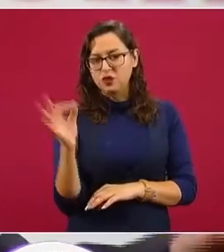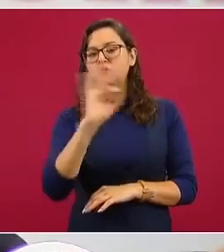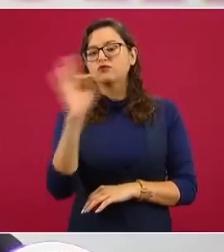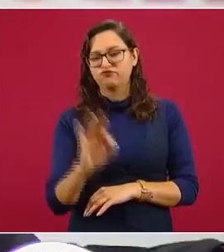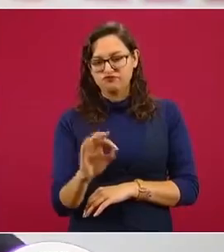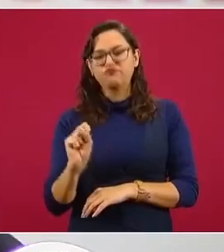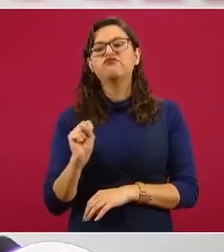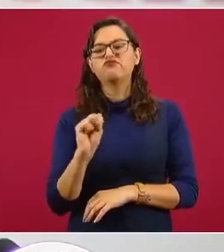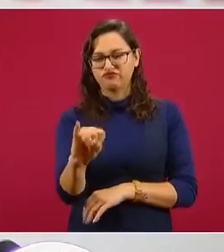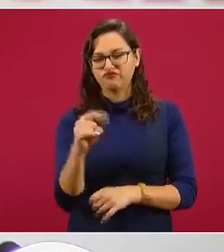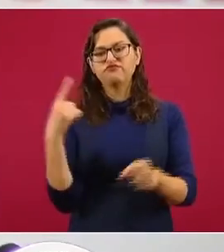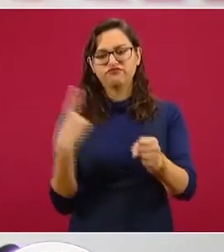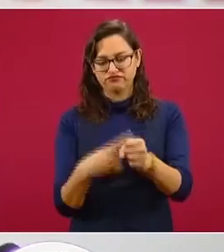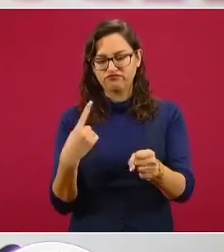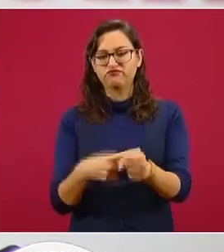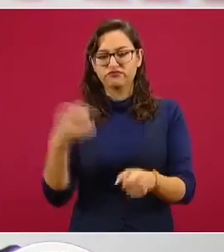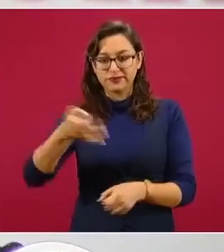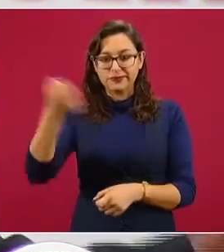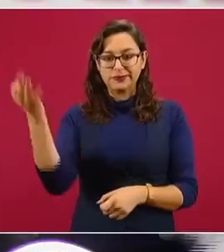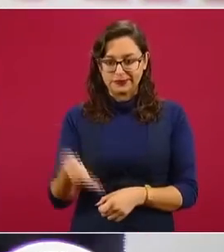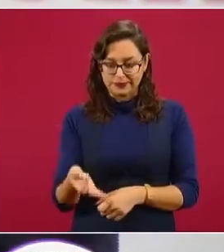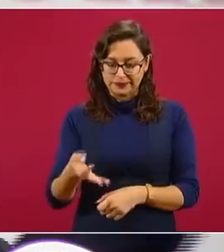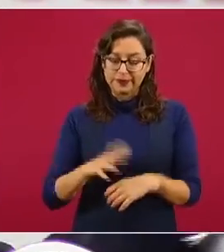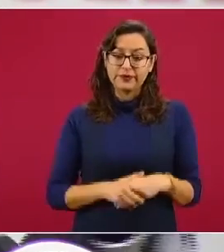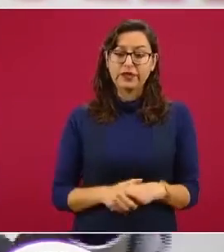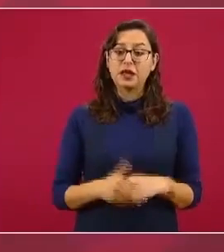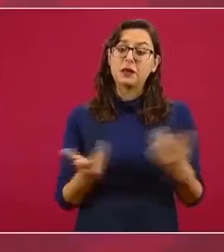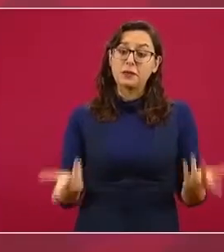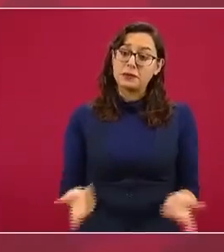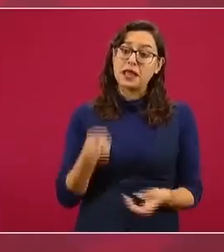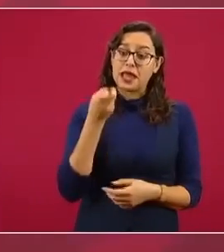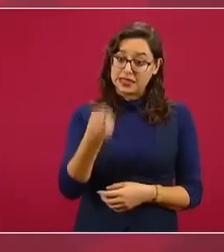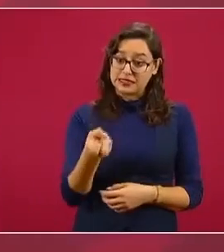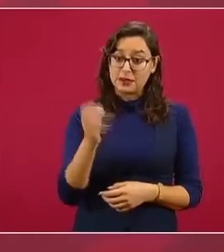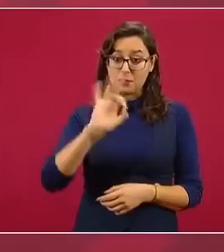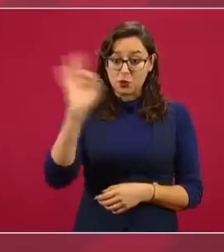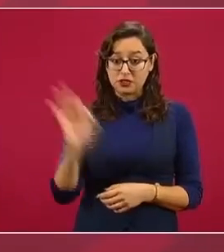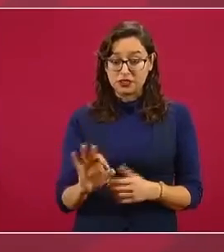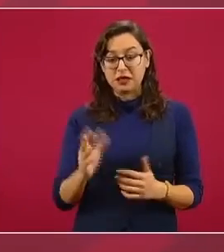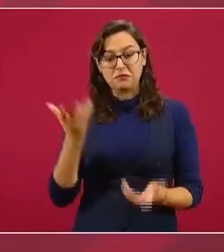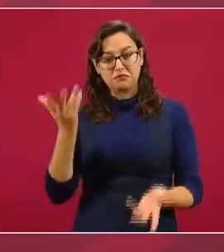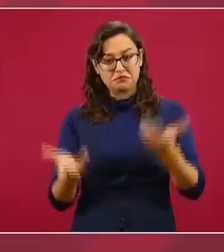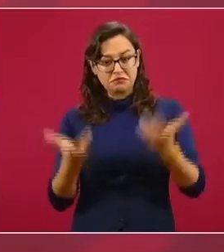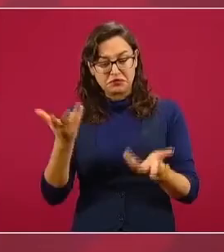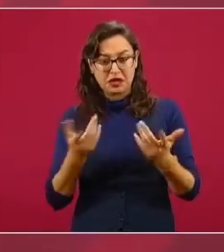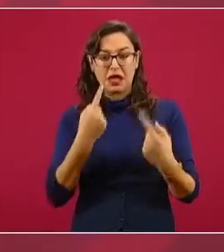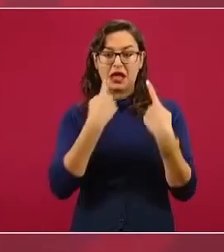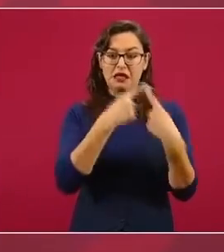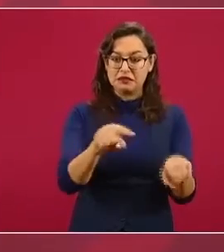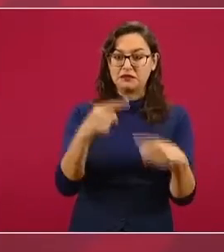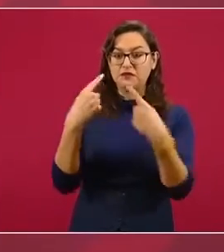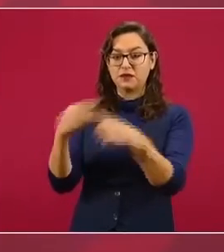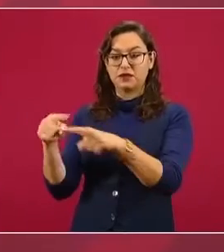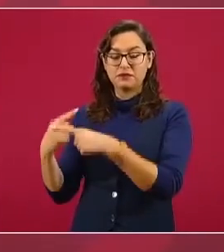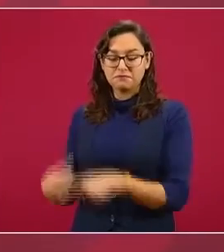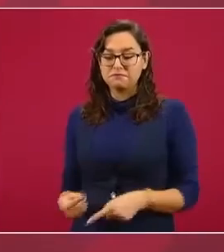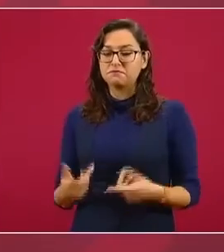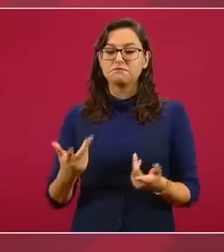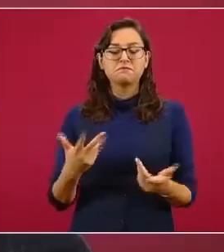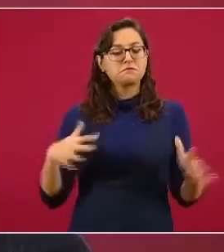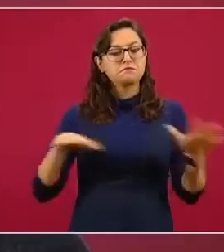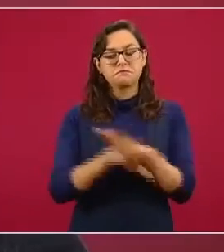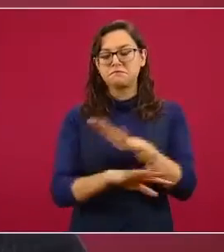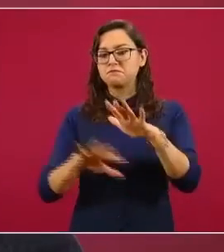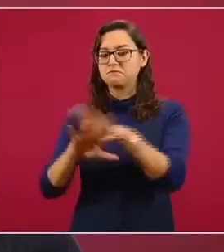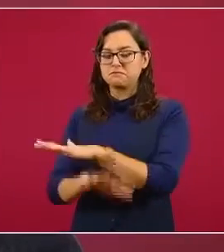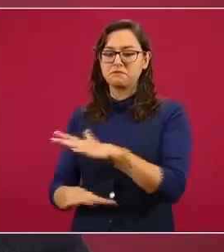cambia de acuerdo con la intensidad de la epidemia. Puede haber variabilidad entre las entidades federativas o incluso entre México y otros países,